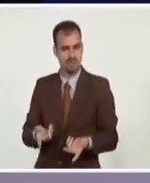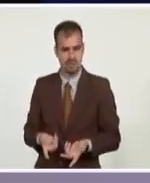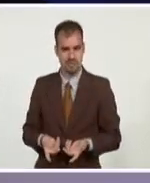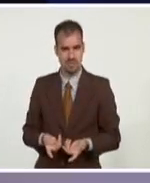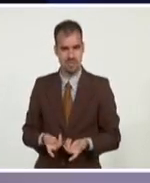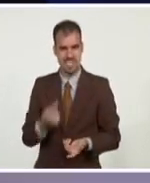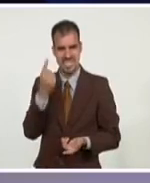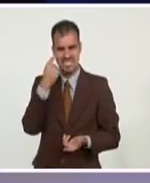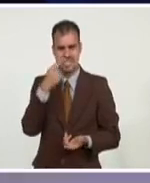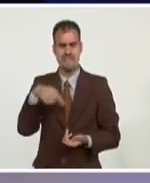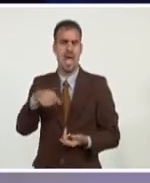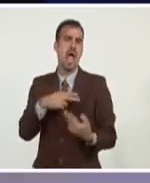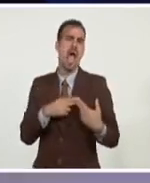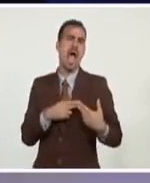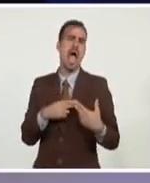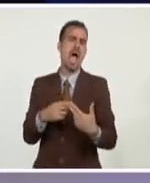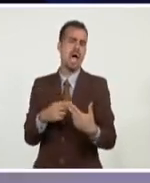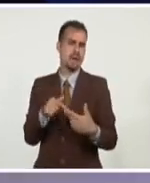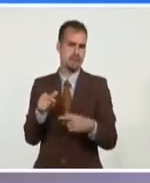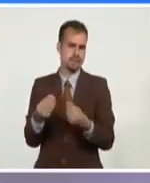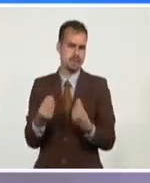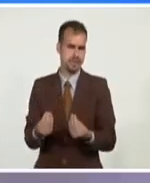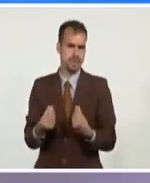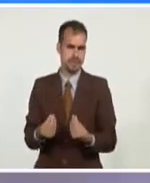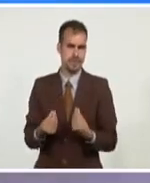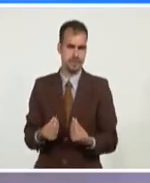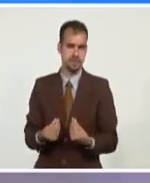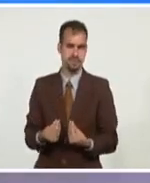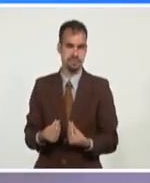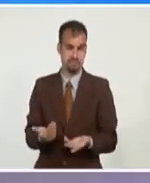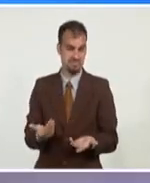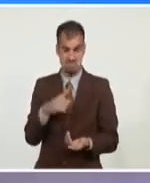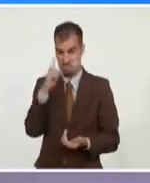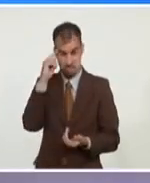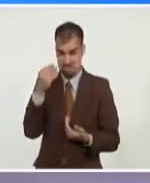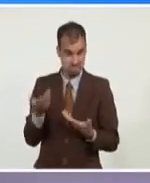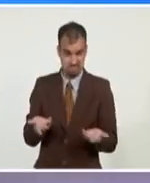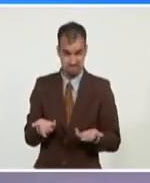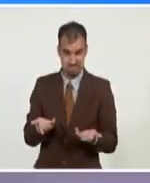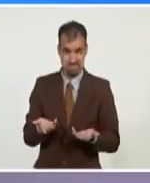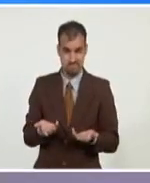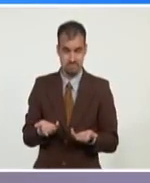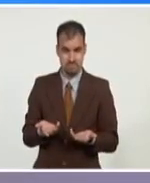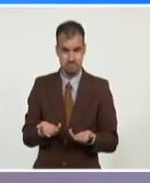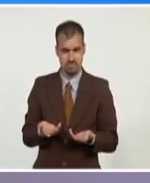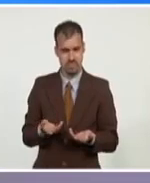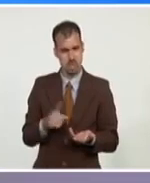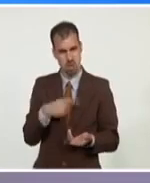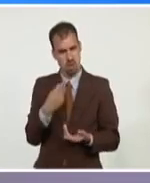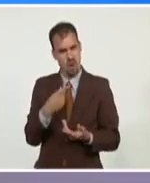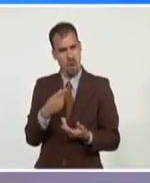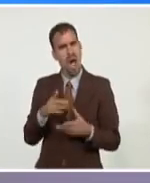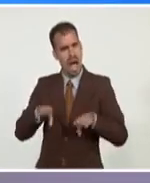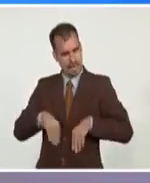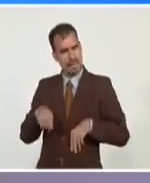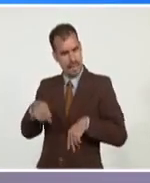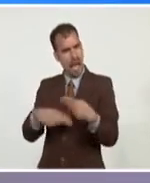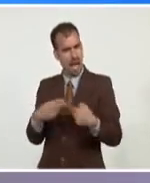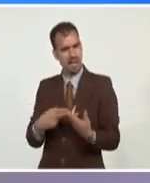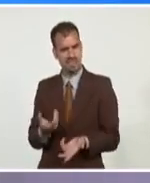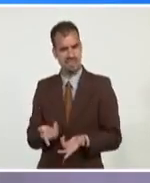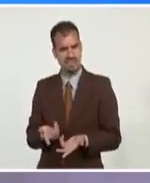fallido héroe de esta historia circense. ¿Qué ustedes creen? ¿Hacerse eco de estas personas? ¿Seguir la ruta de